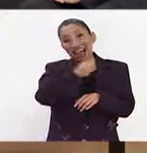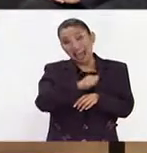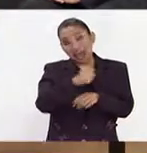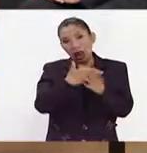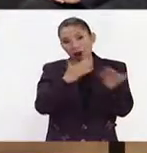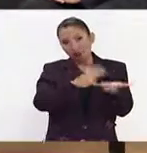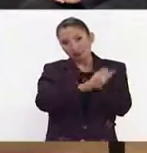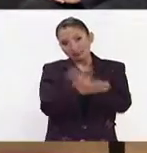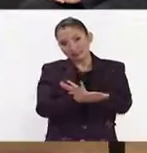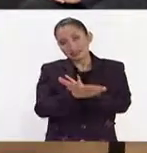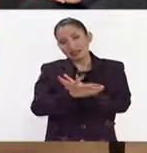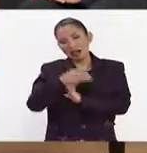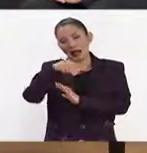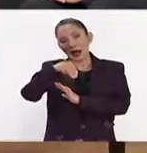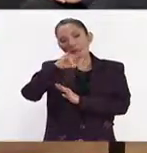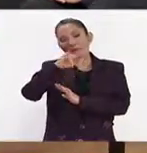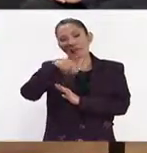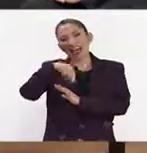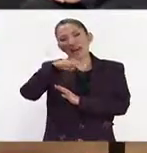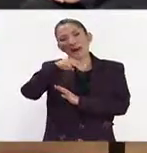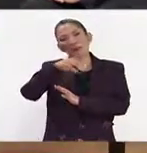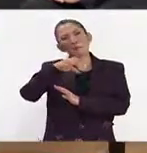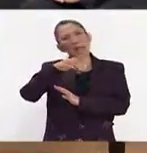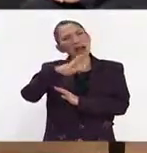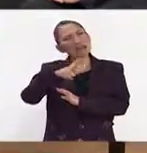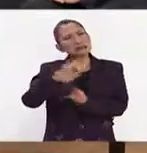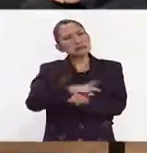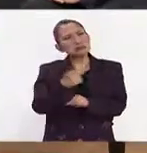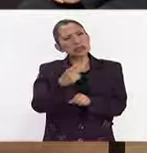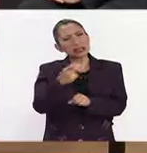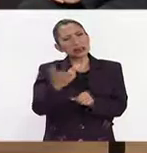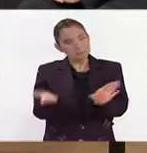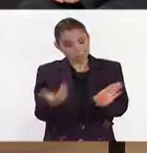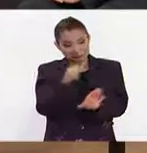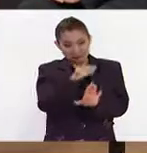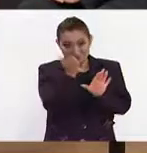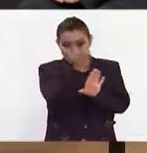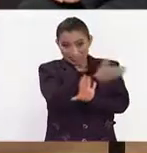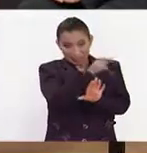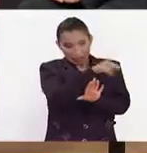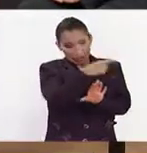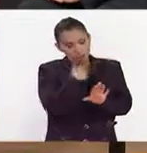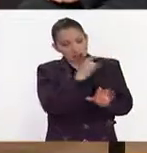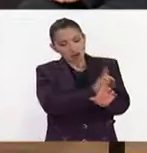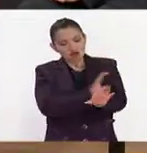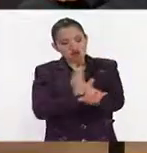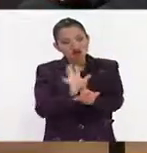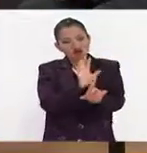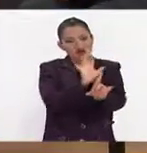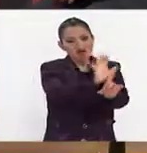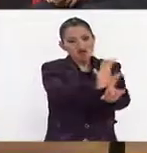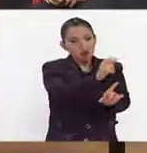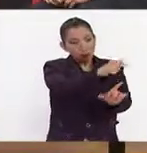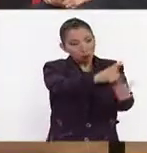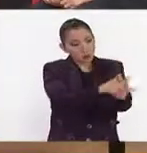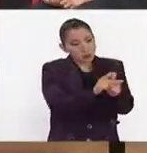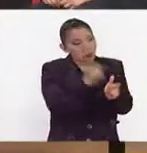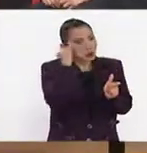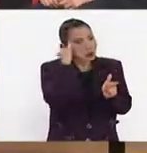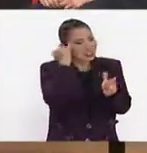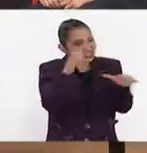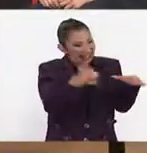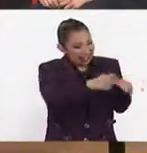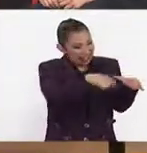ahora llamada Myanmar. ¿Por qué razón? Pues porque, por un lado, hay una persecución contra una etnia que